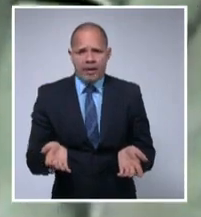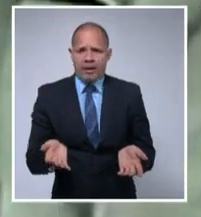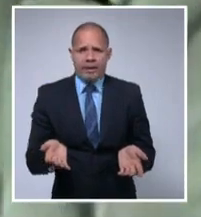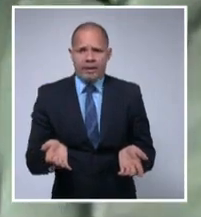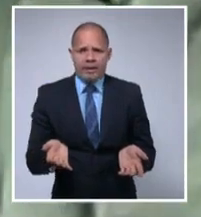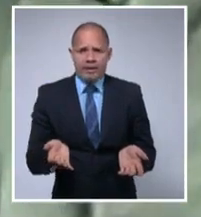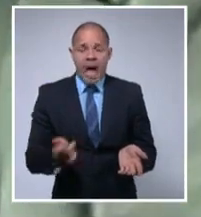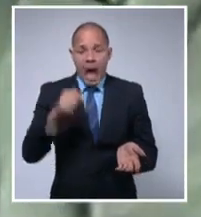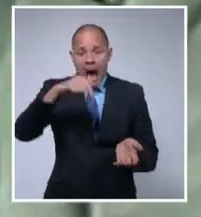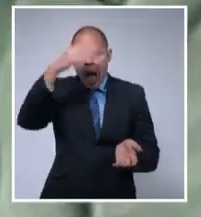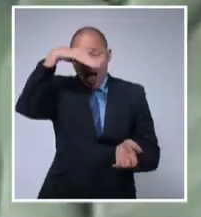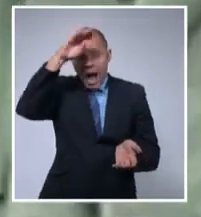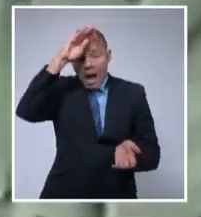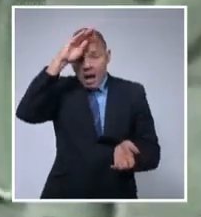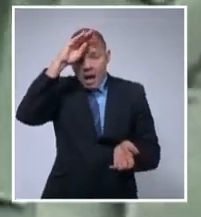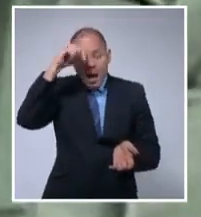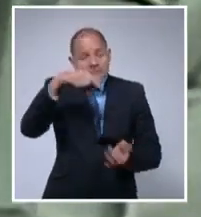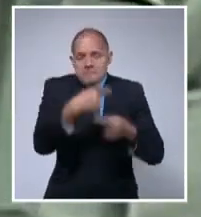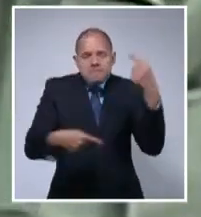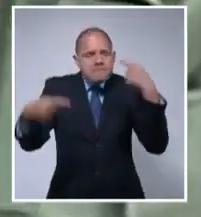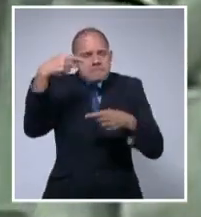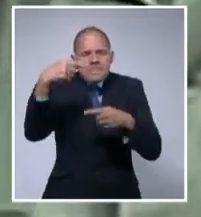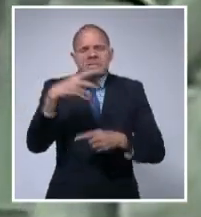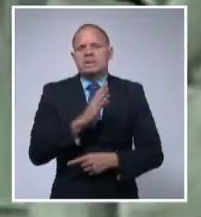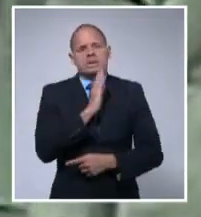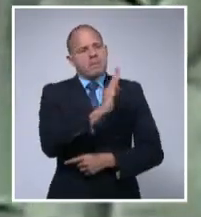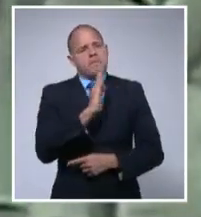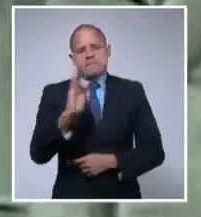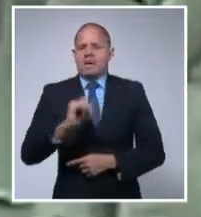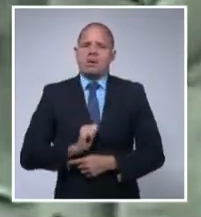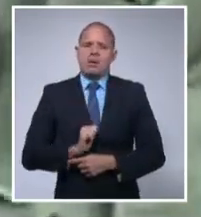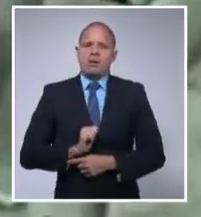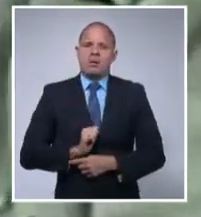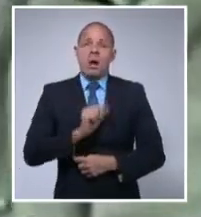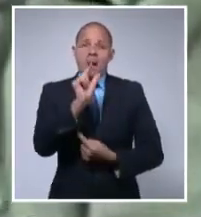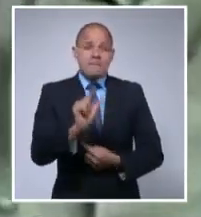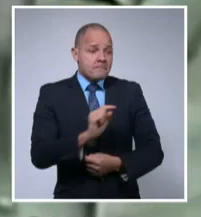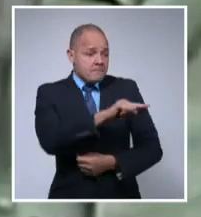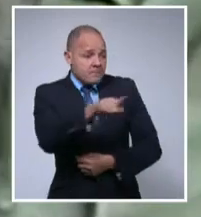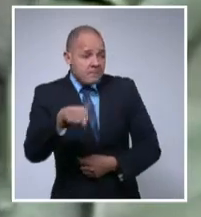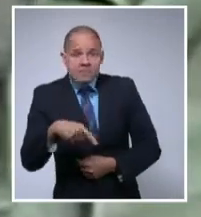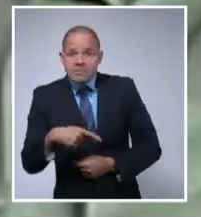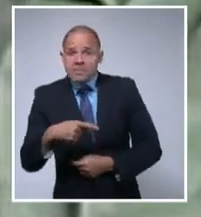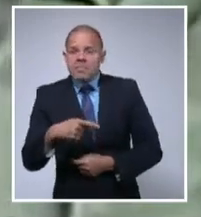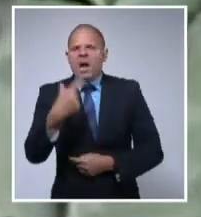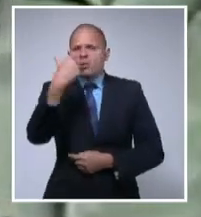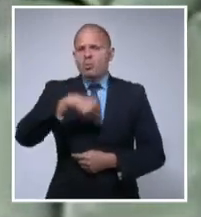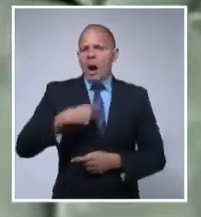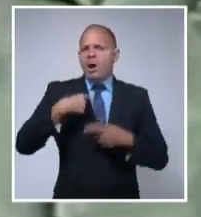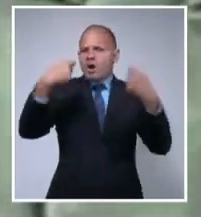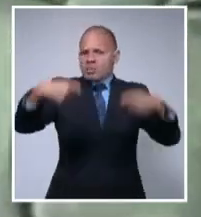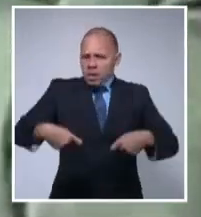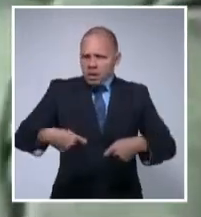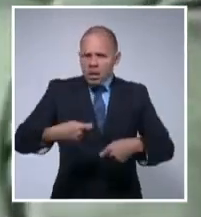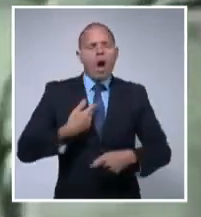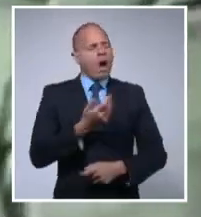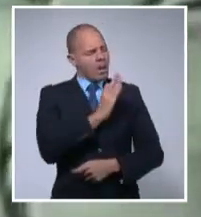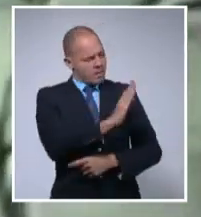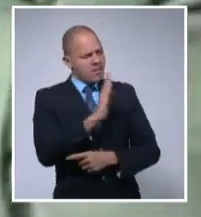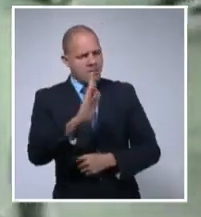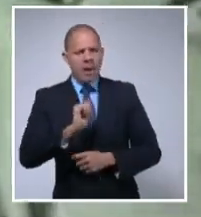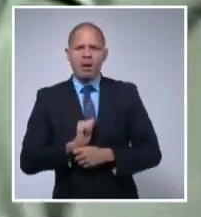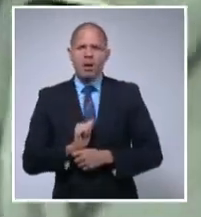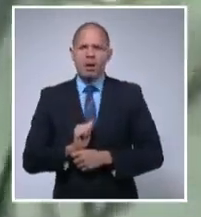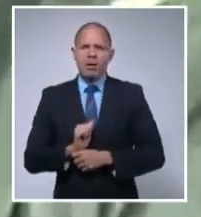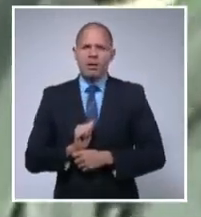de lo que ha sido Cuba, y todos estos derechos no ha servido de nada para que no traten de